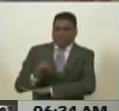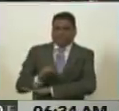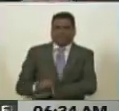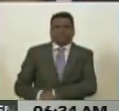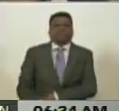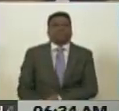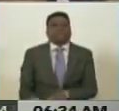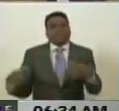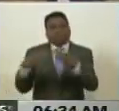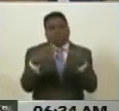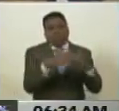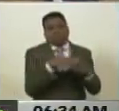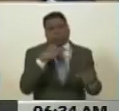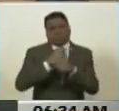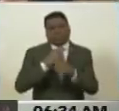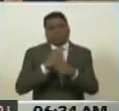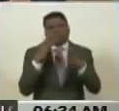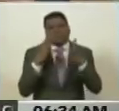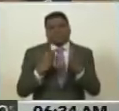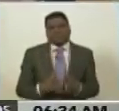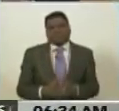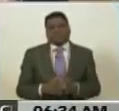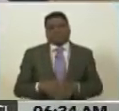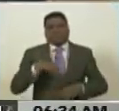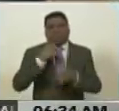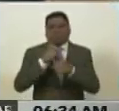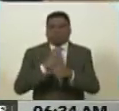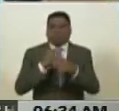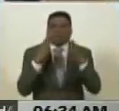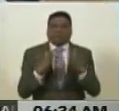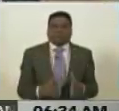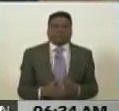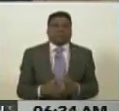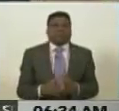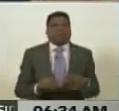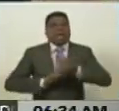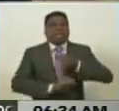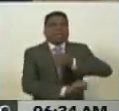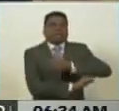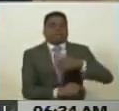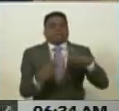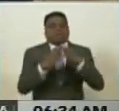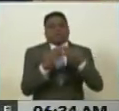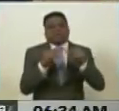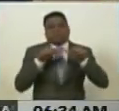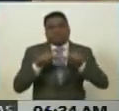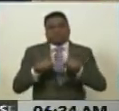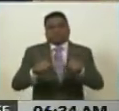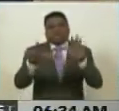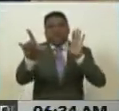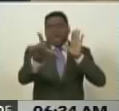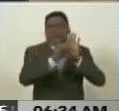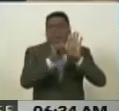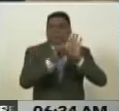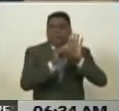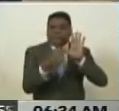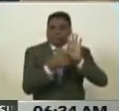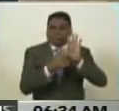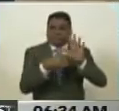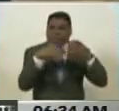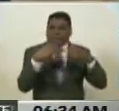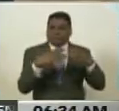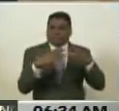desde el sector de los trabajadores y las trabajadoras, la clase obrera venezolana, apoyándose en las disposiciones establecidas en la Ley Orgánica del Trabajo, los Trabajadores